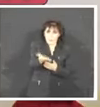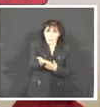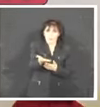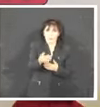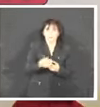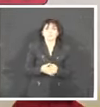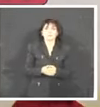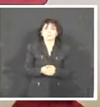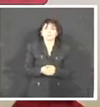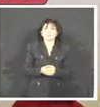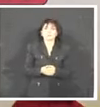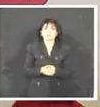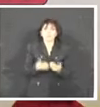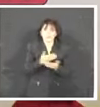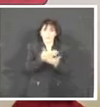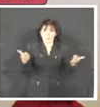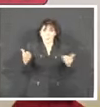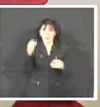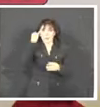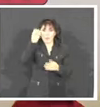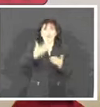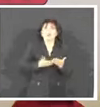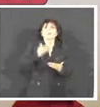Voy a poner a su consideración,